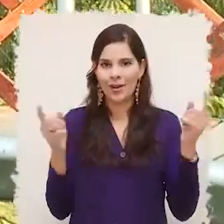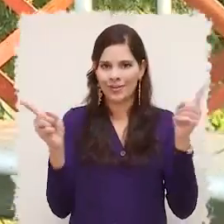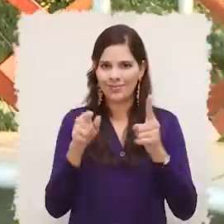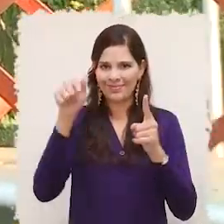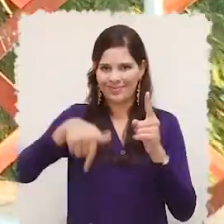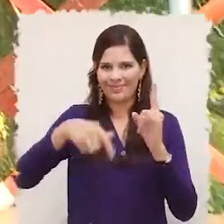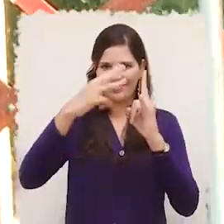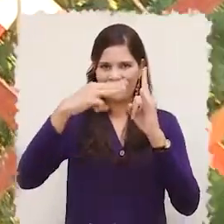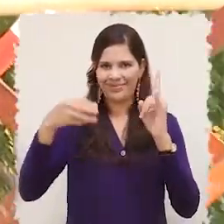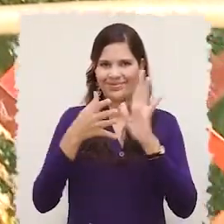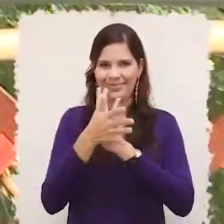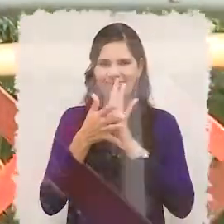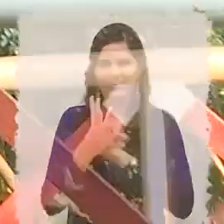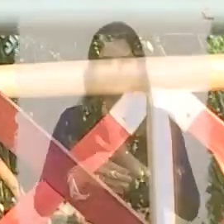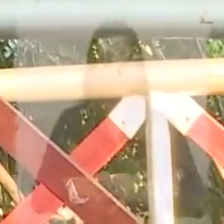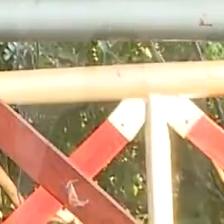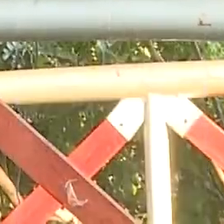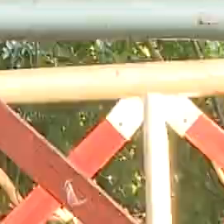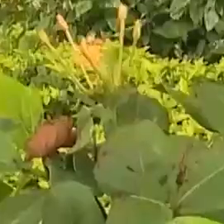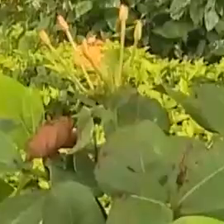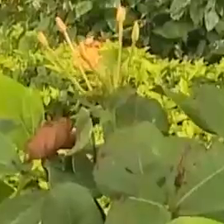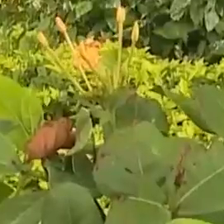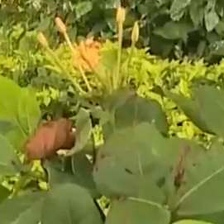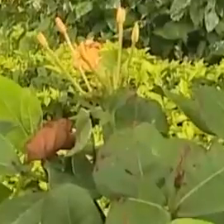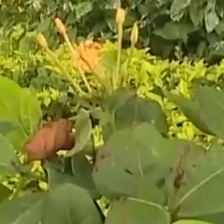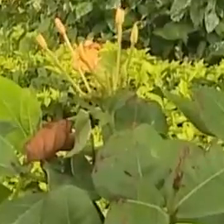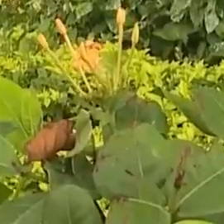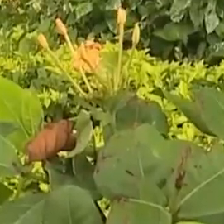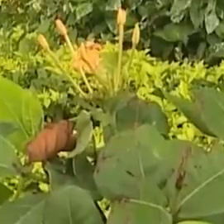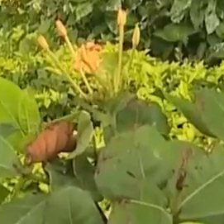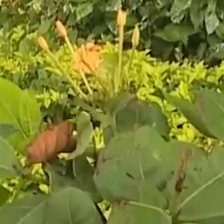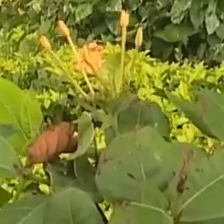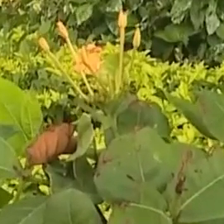Esto fue noticia en la Universidad del Magdalena.